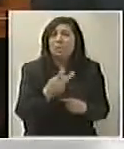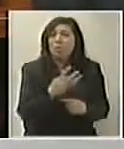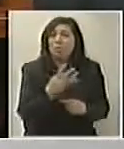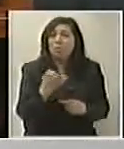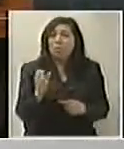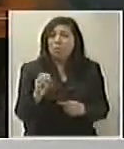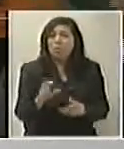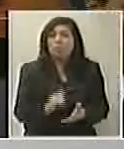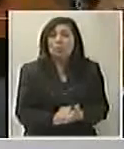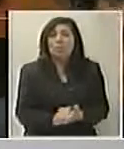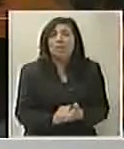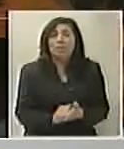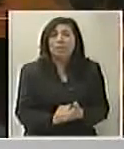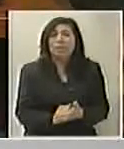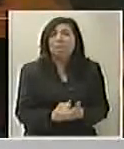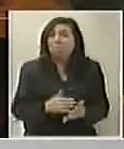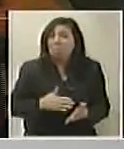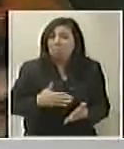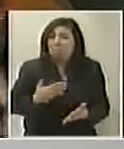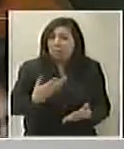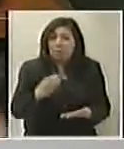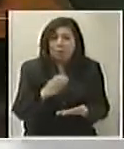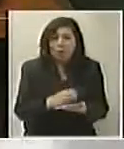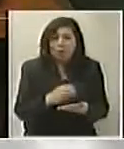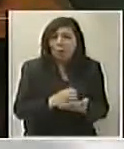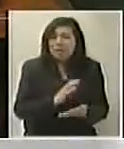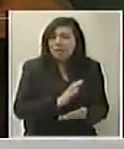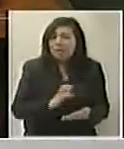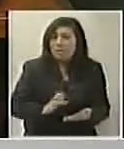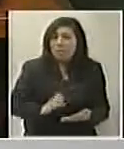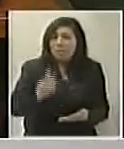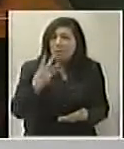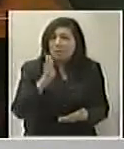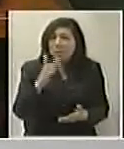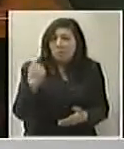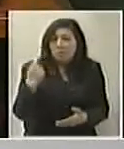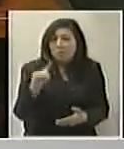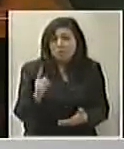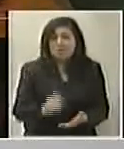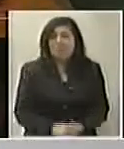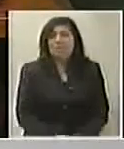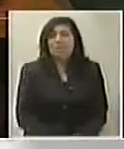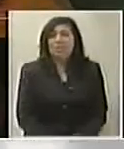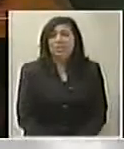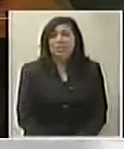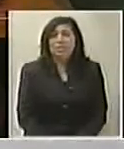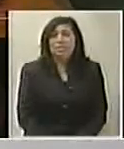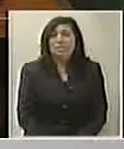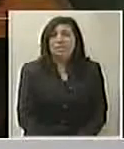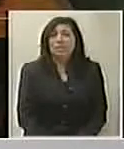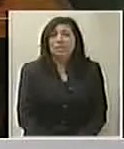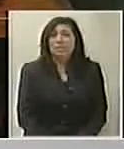1.400 soles puede contratar con el Estado por 5 millones?